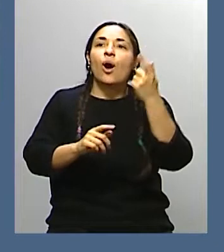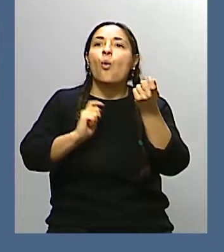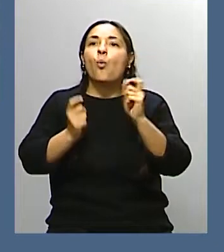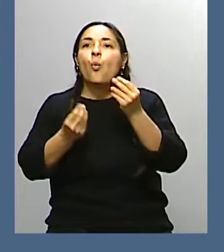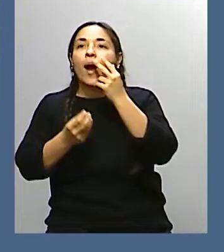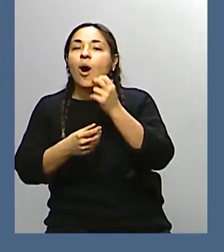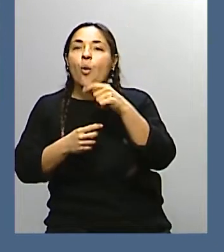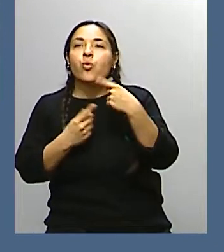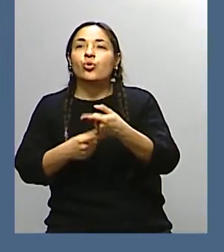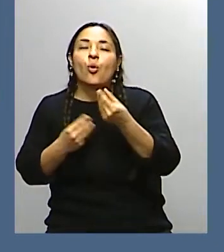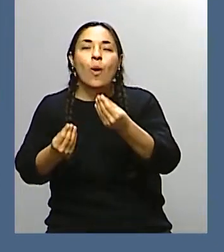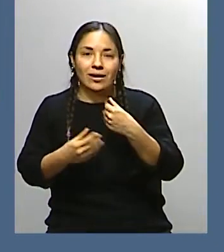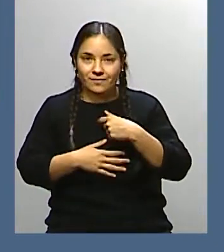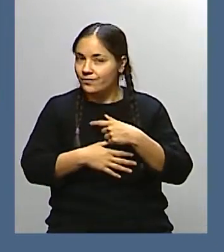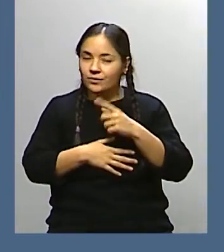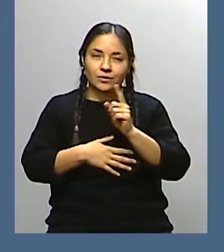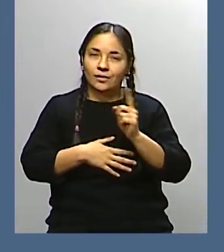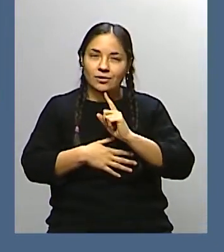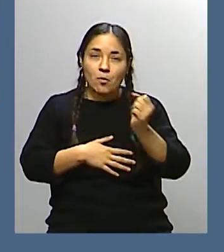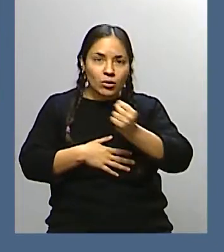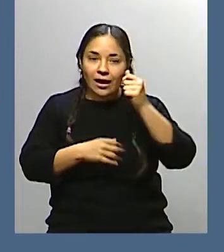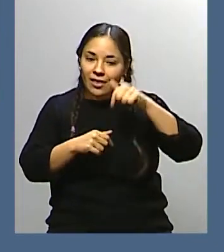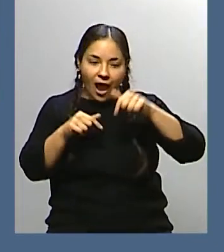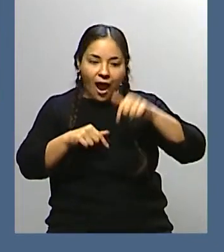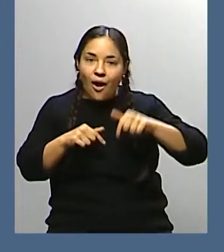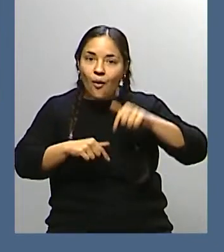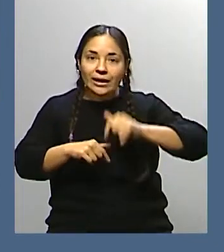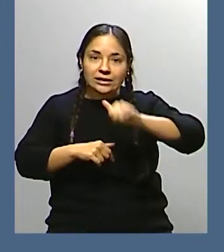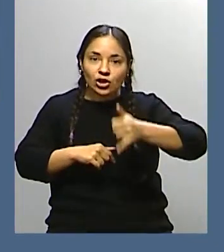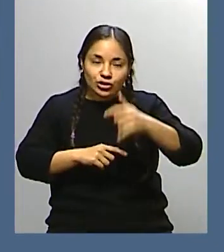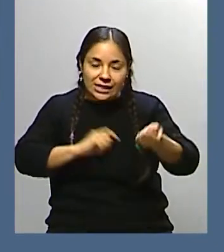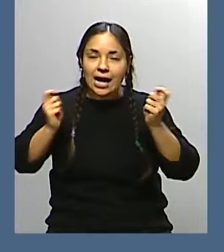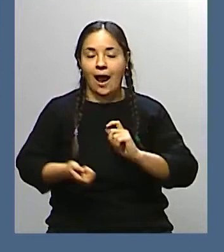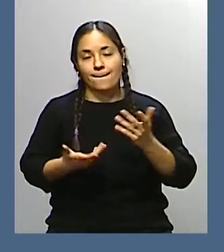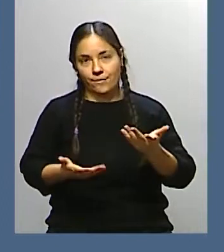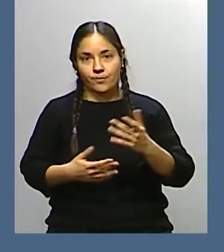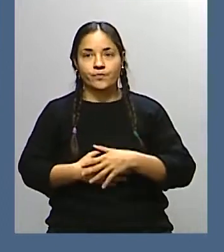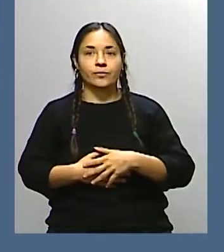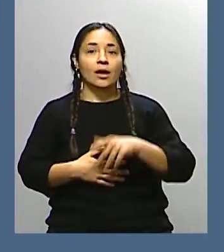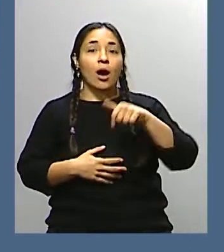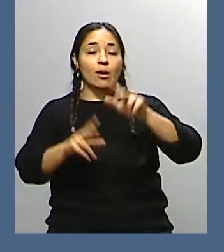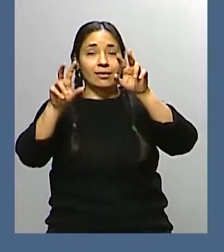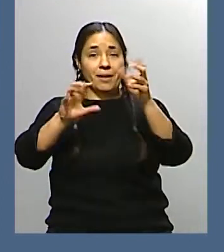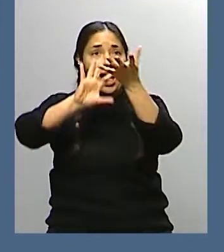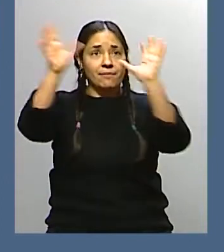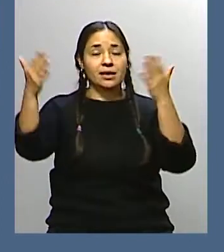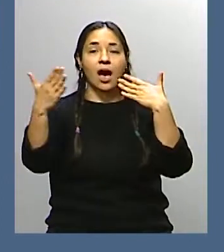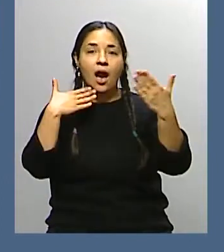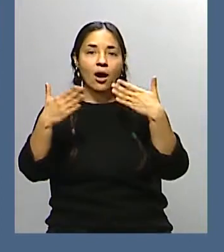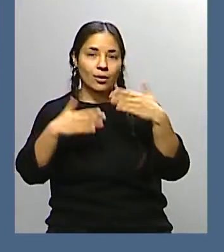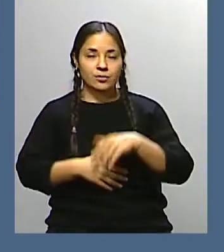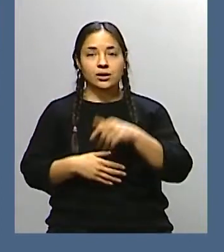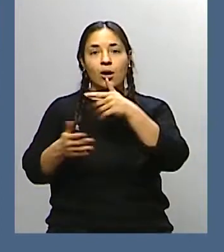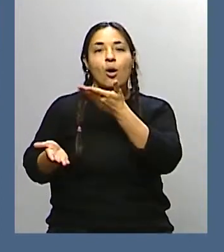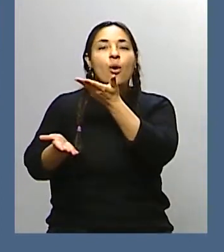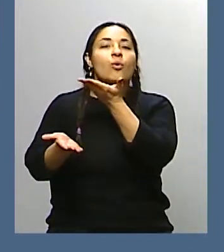Tenemos que hacer el cambio ya, ahora. Mañana va a ser muy tarde. Estamos hablando de medio ambiente, lo hacemos aquí en Chat Internacional con